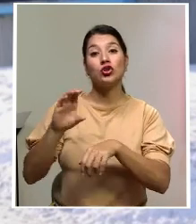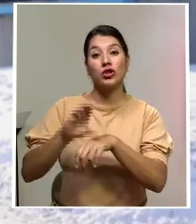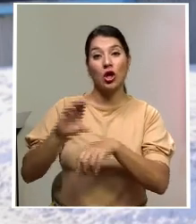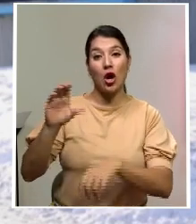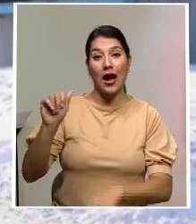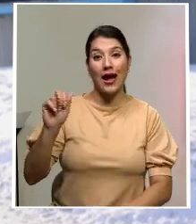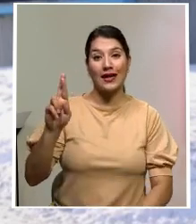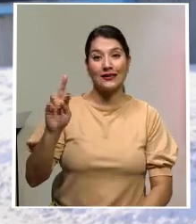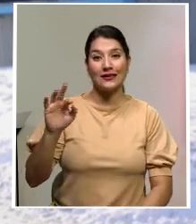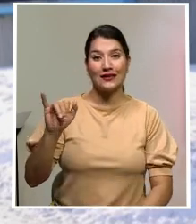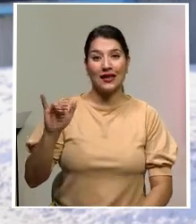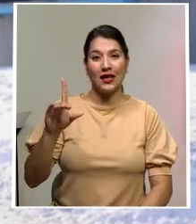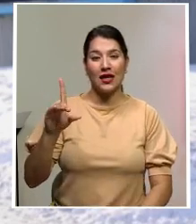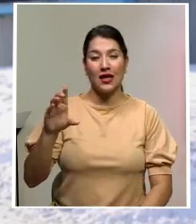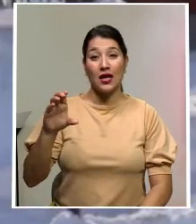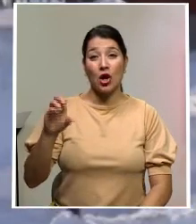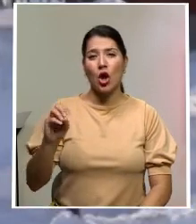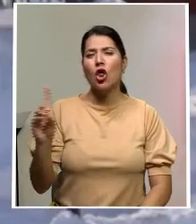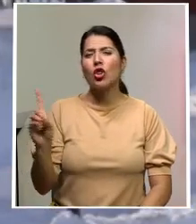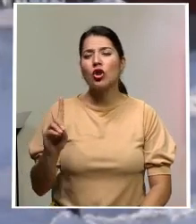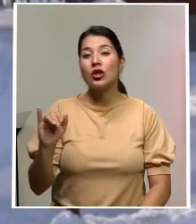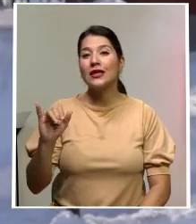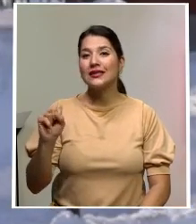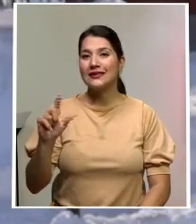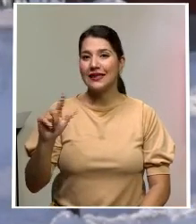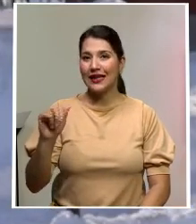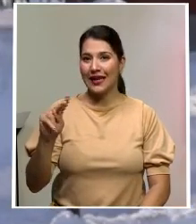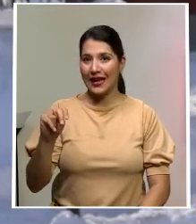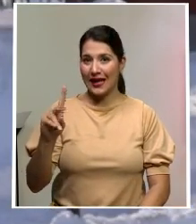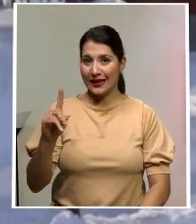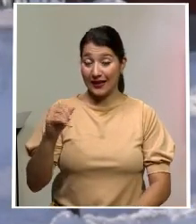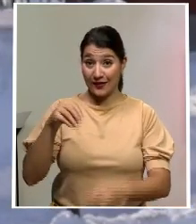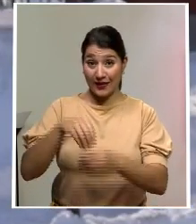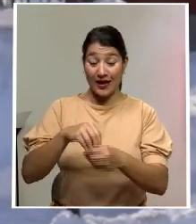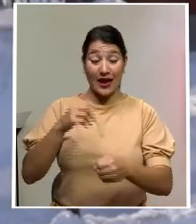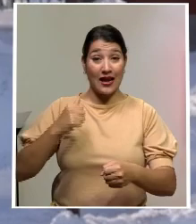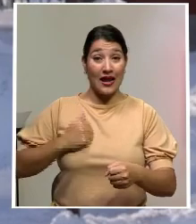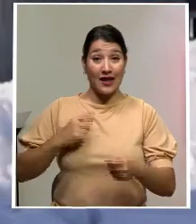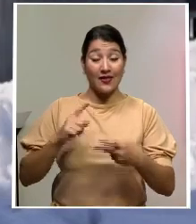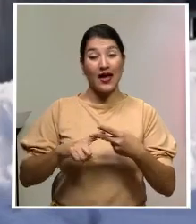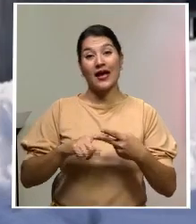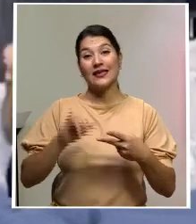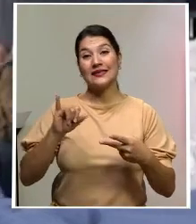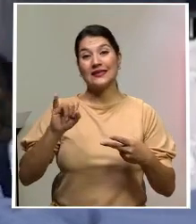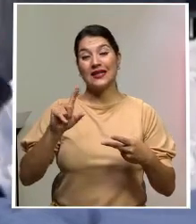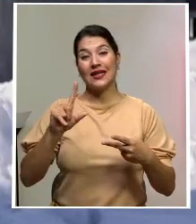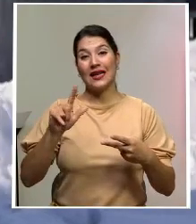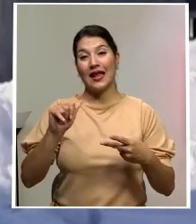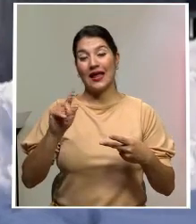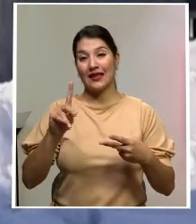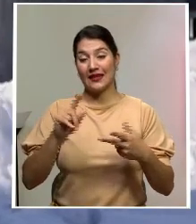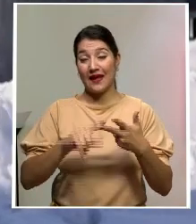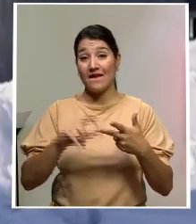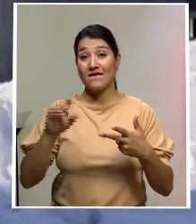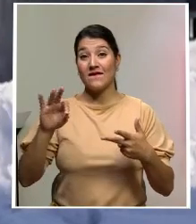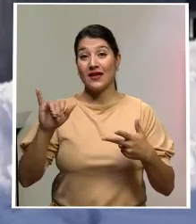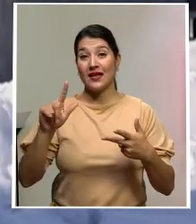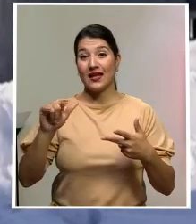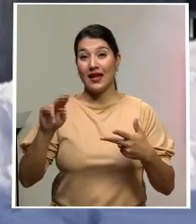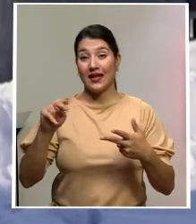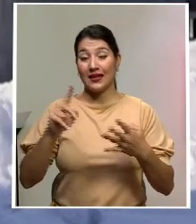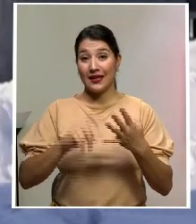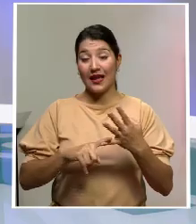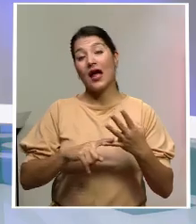en Islandia, y que integran además Canadá, Dinamarca, Finlandia, Noruega, Rusia, Suecia y Estados Unidos.